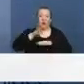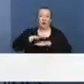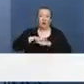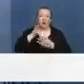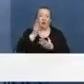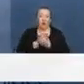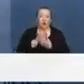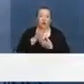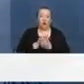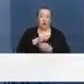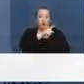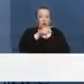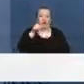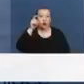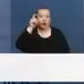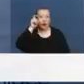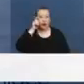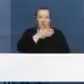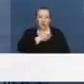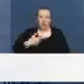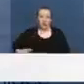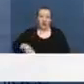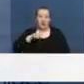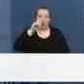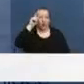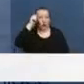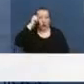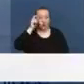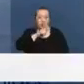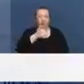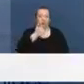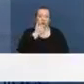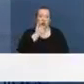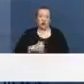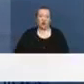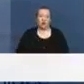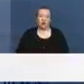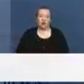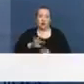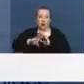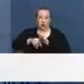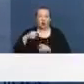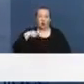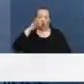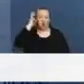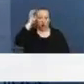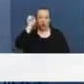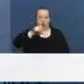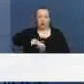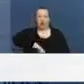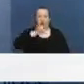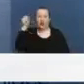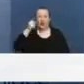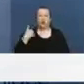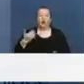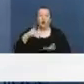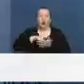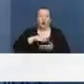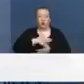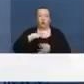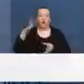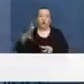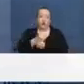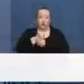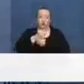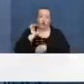de este gobierno corrupto si hacen daño no nos van a derrotar vamos a resistir que vamos a ganar tenemos compañeros que recupera la patria lo importante no soy